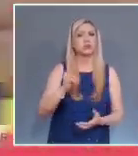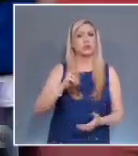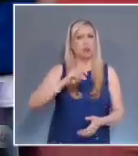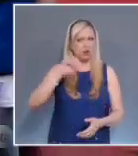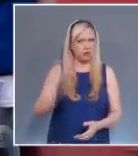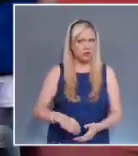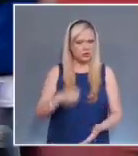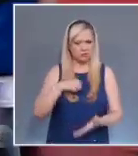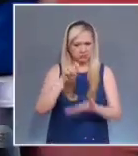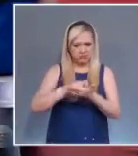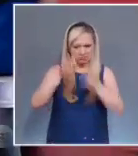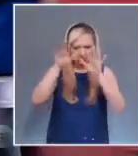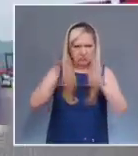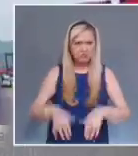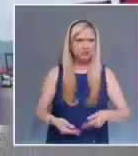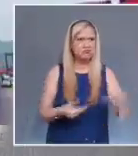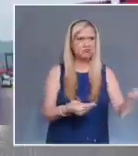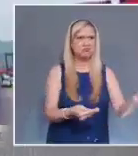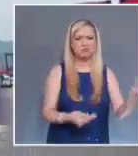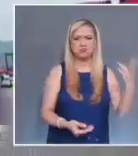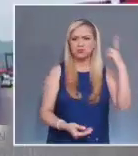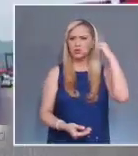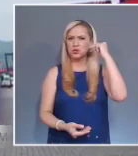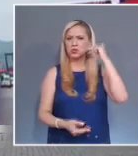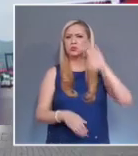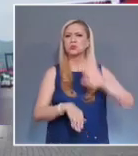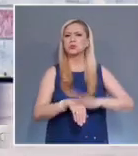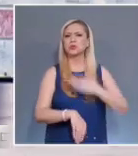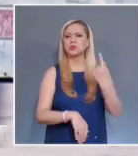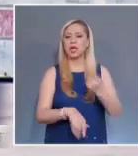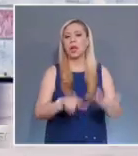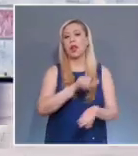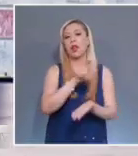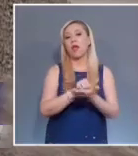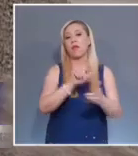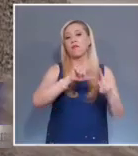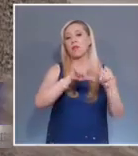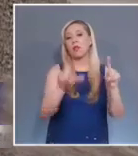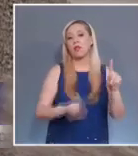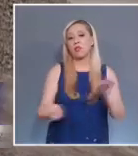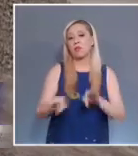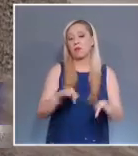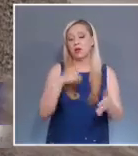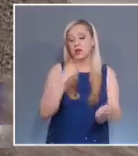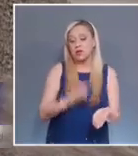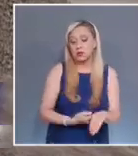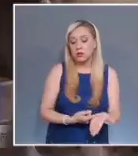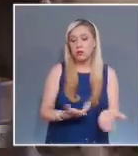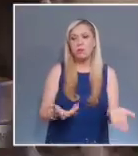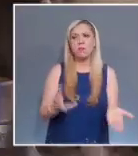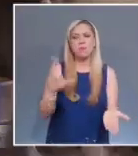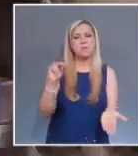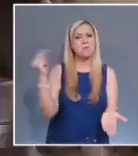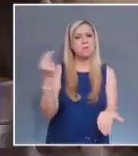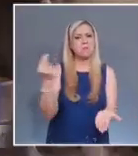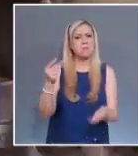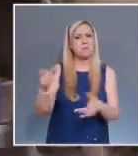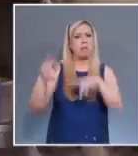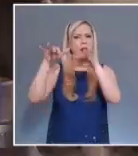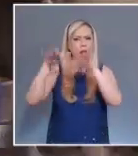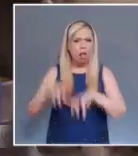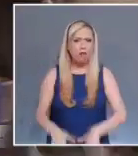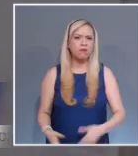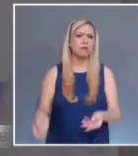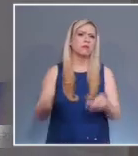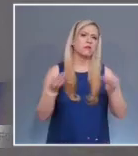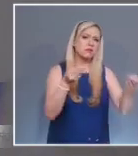de pensión previsto en la Ley Federal del Trabajo, al no constituir un requisito necesario para la procedencia de la